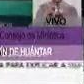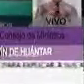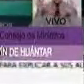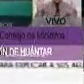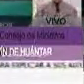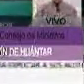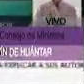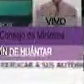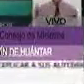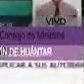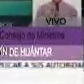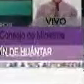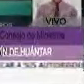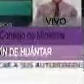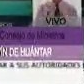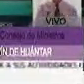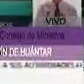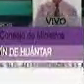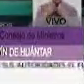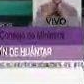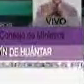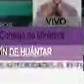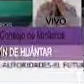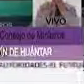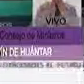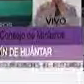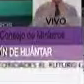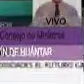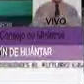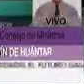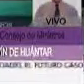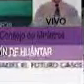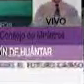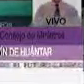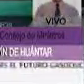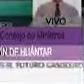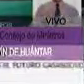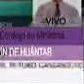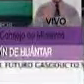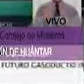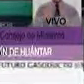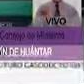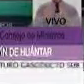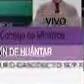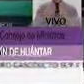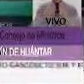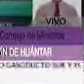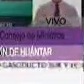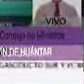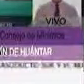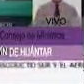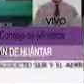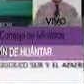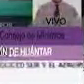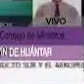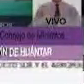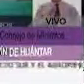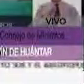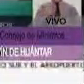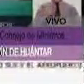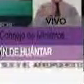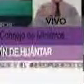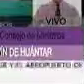En diversos eventos he manifestado la posición del Estado sobre el particular. Conjuntamente con el doctor